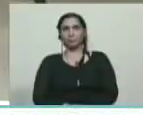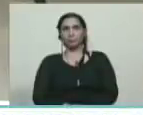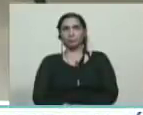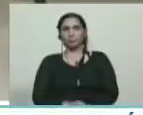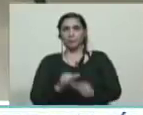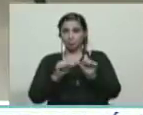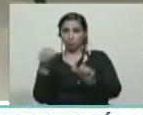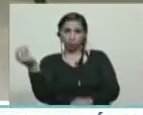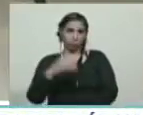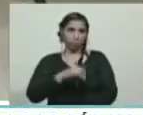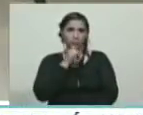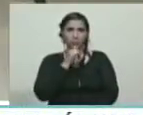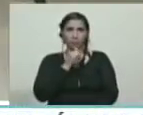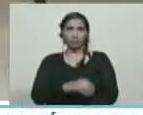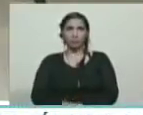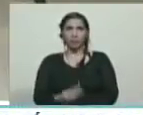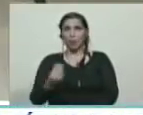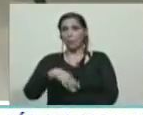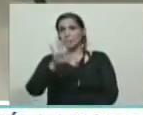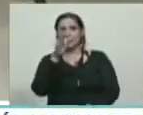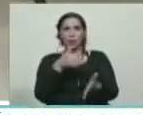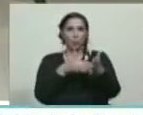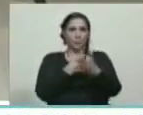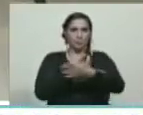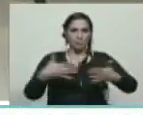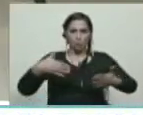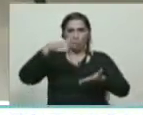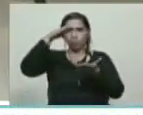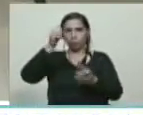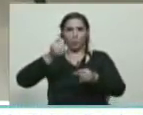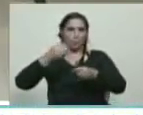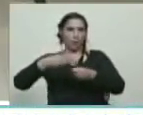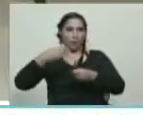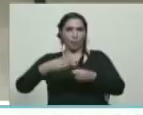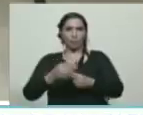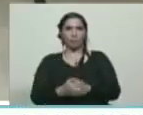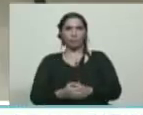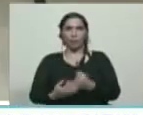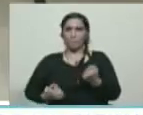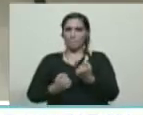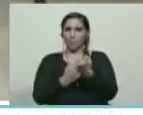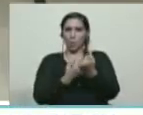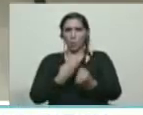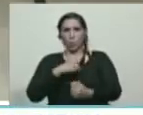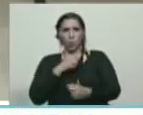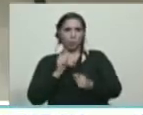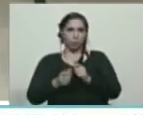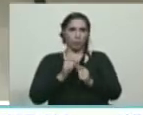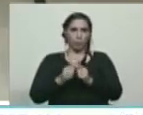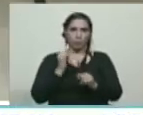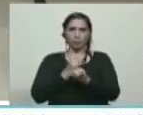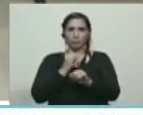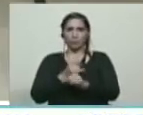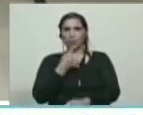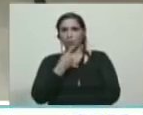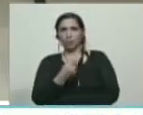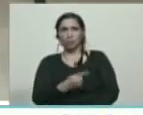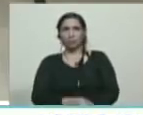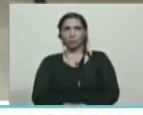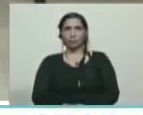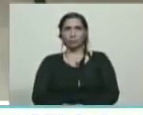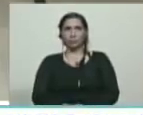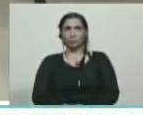Seguimos con más información y es que más de 5 mil millones de barriles de petróleo respaldan nuestra moneda digital, el Petro. Así lo reseñó